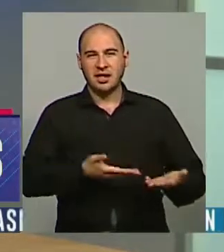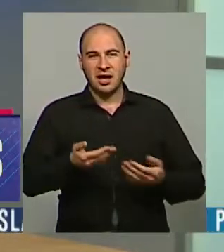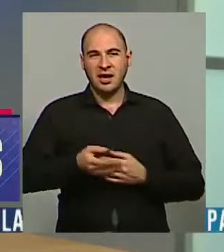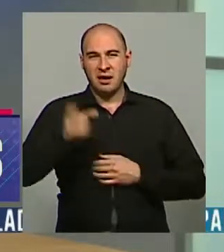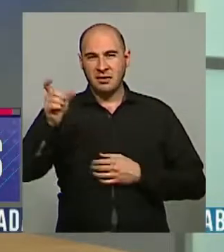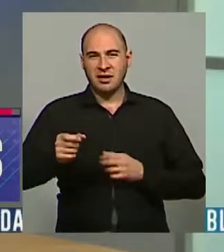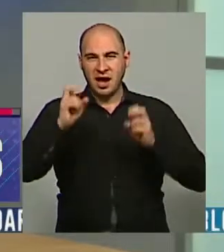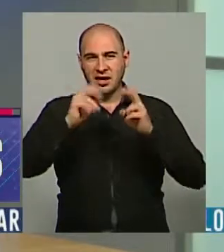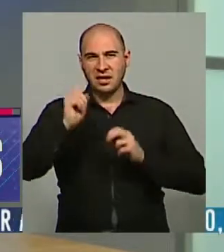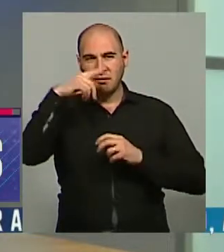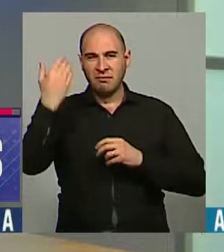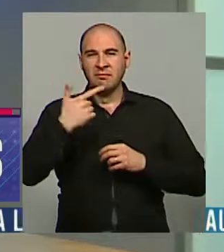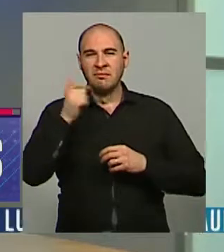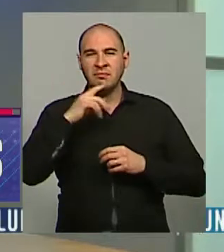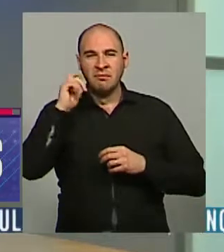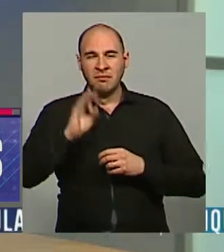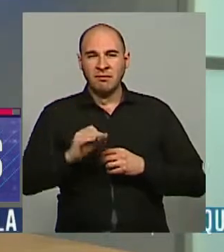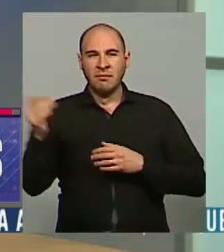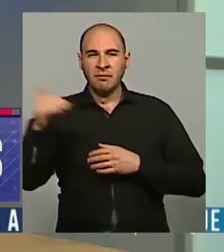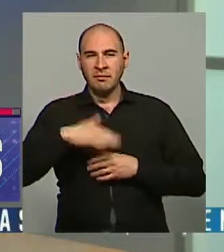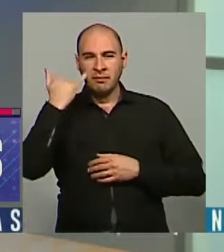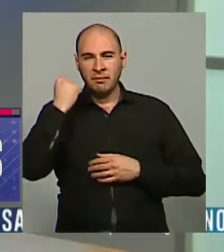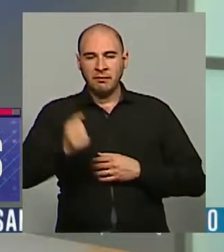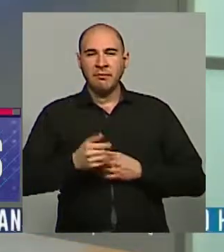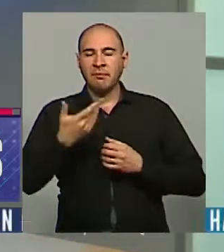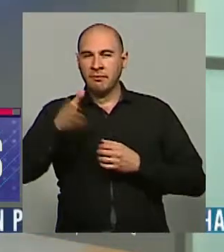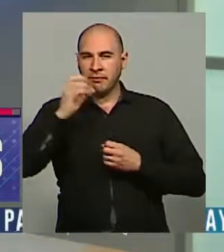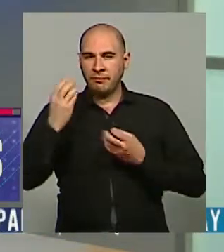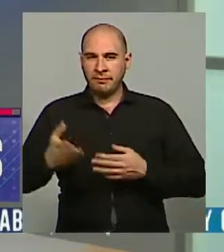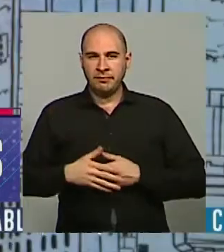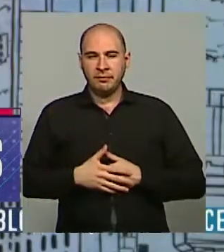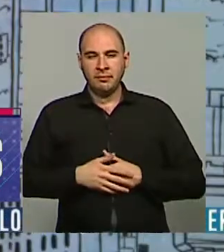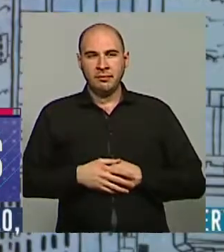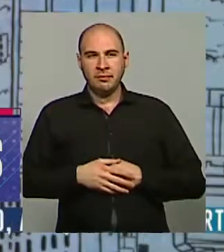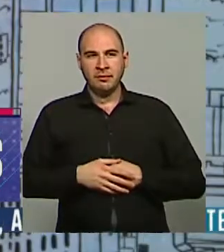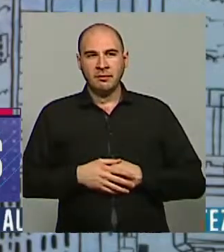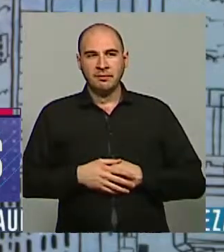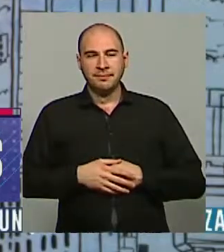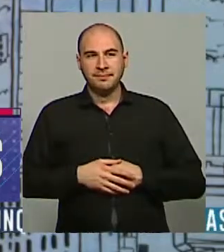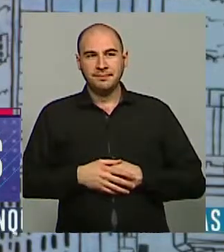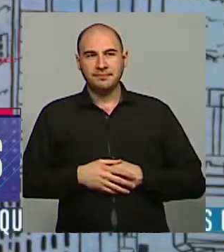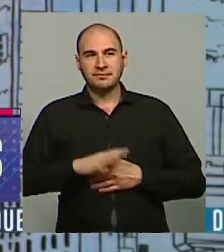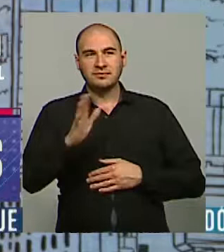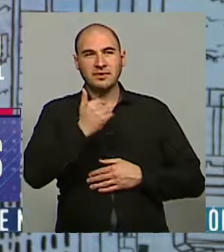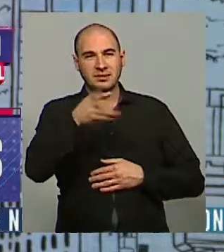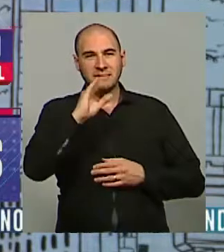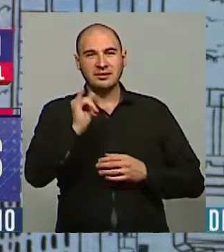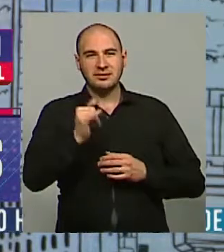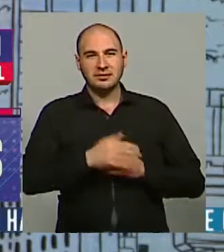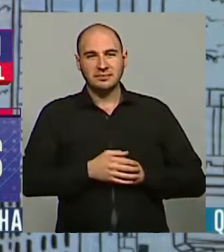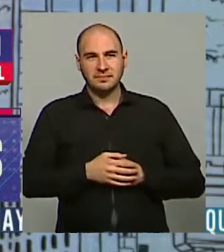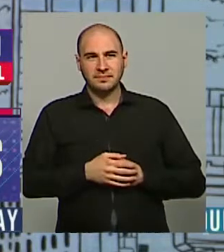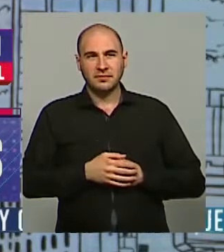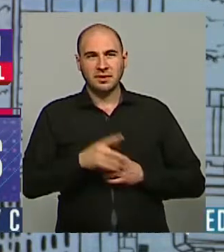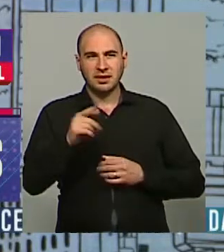nuestro analista internacional, Santiago Prón, que ya lo tenemos aquí en el estudio. Santiago, buenas noches, ¿cómo estás? Hola, buenas noches. Sí, hoy vamos a tocar dos temas